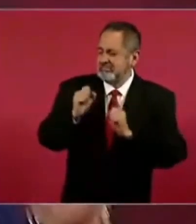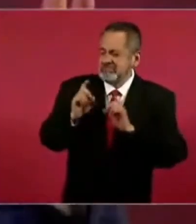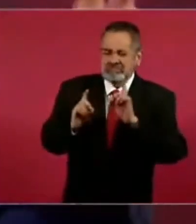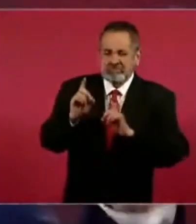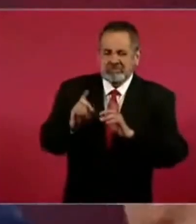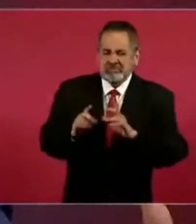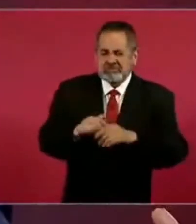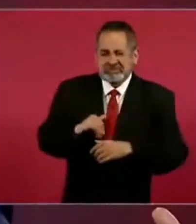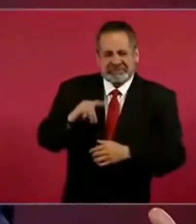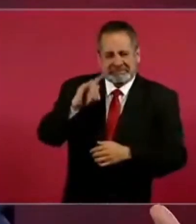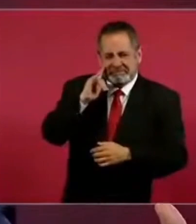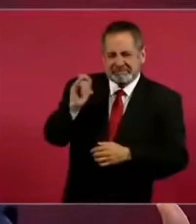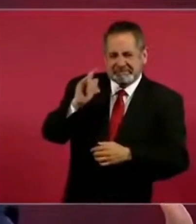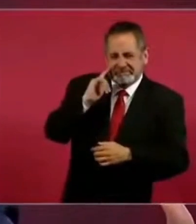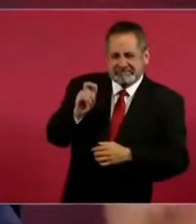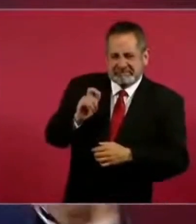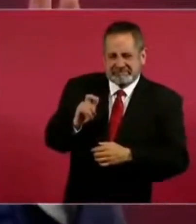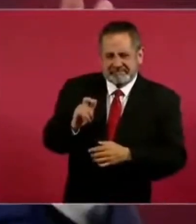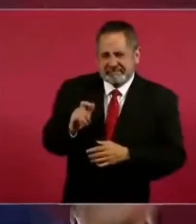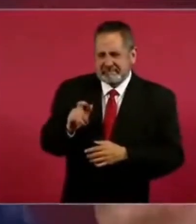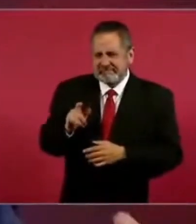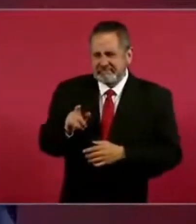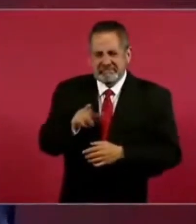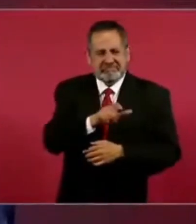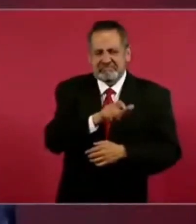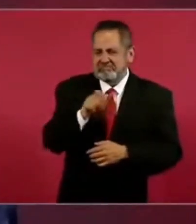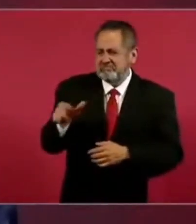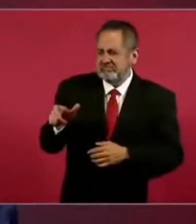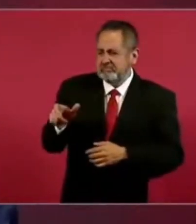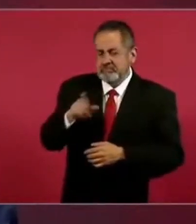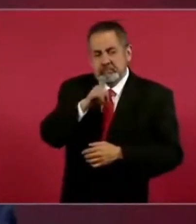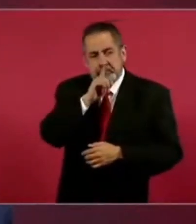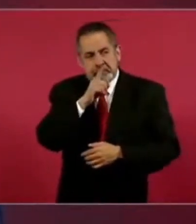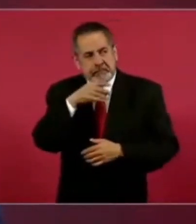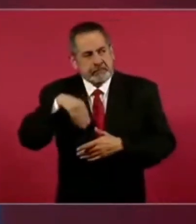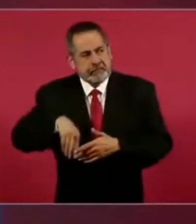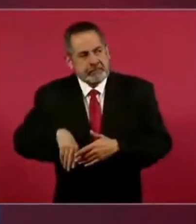Qué raro, ya le llegaron al precio.